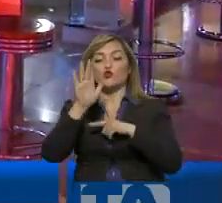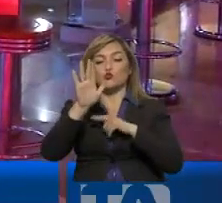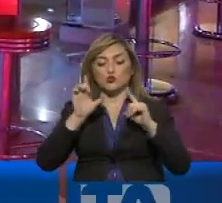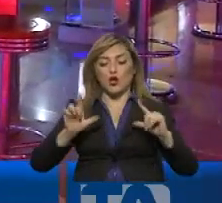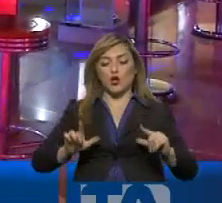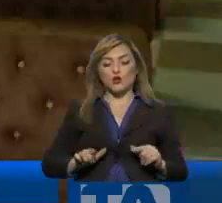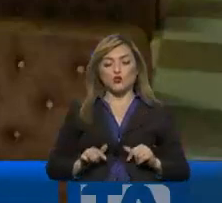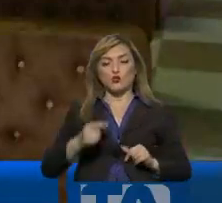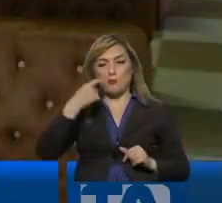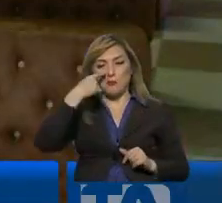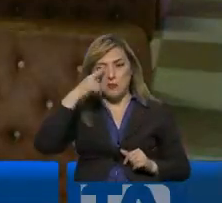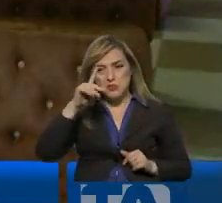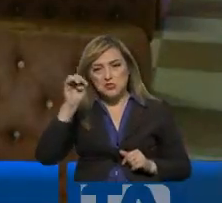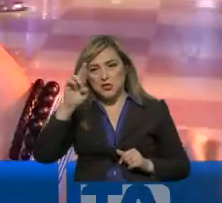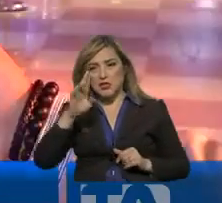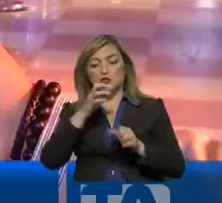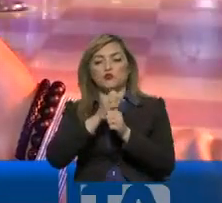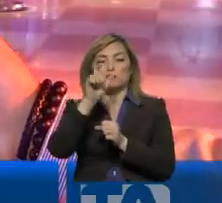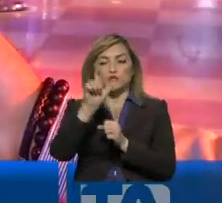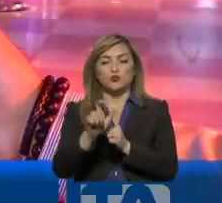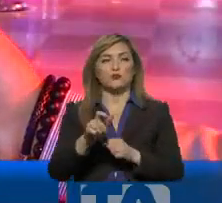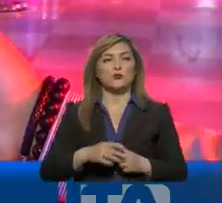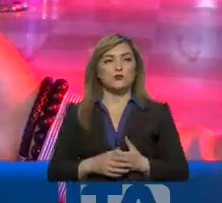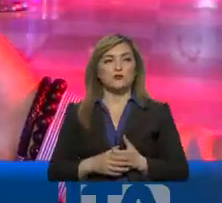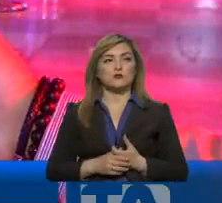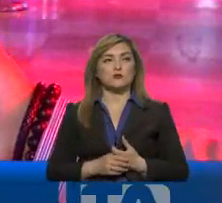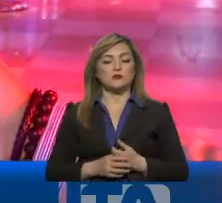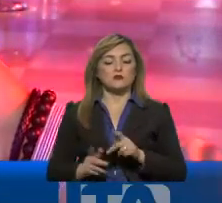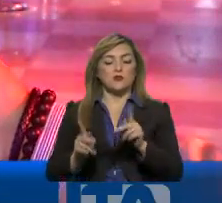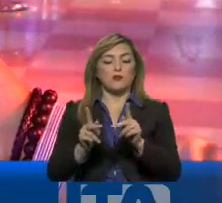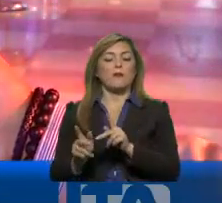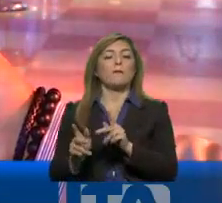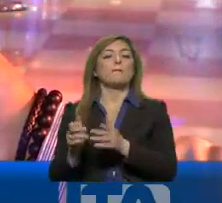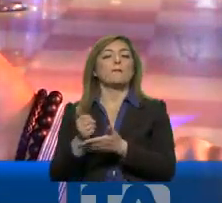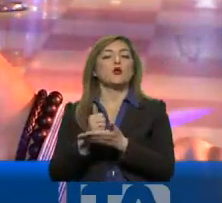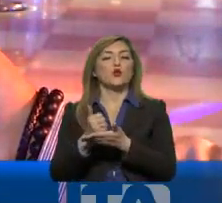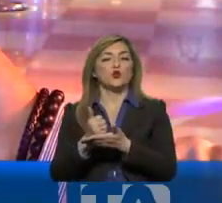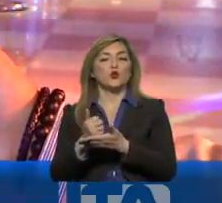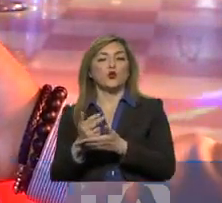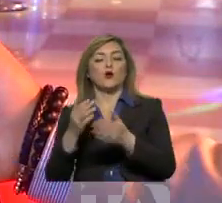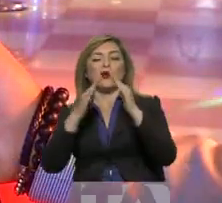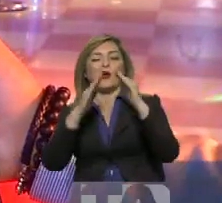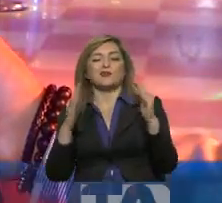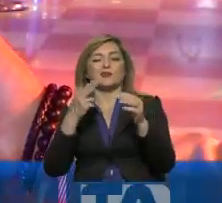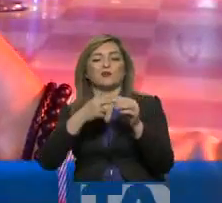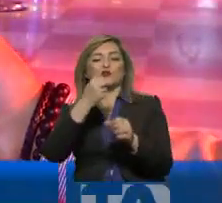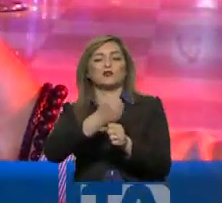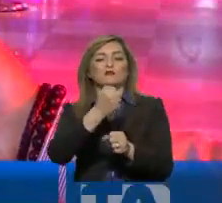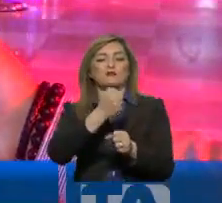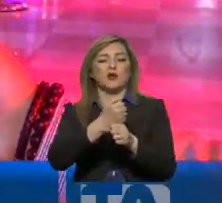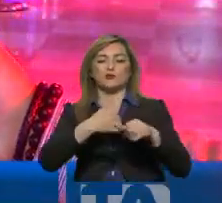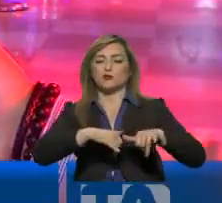salud por seguridad de los clientes. Al abrirse el plan piloto, ellas regresan a sus sitios de trabajo. Ellas